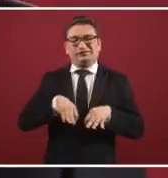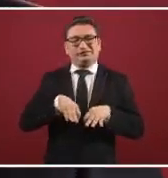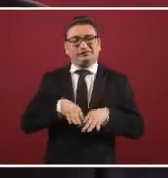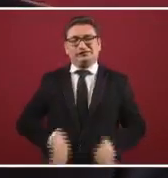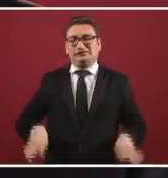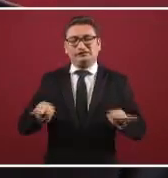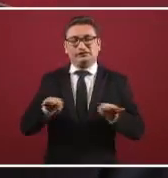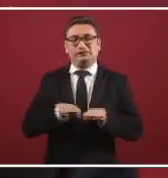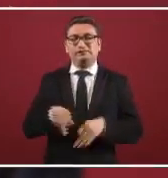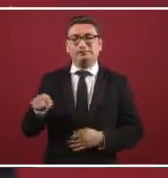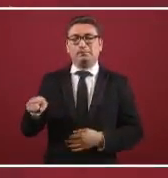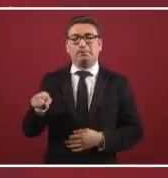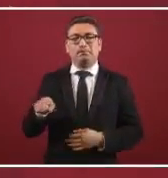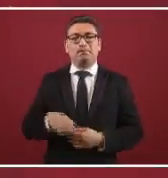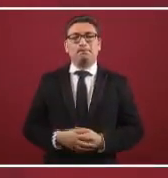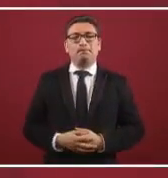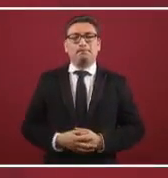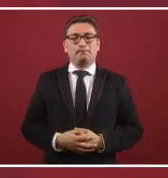que